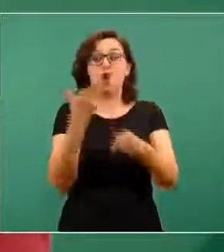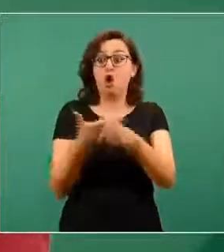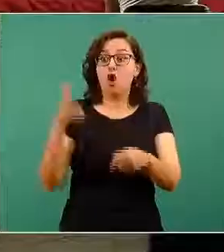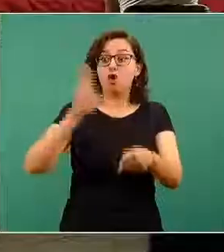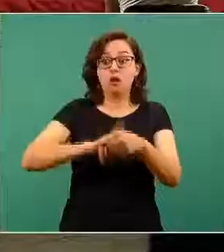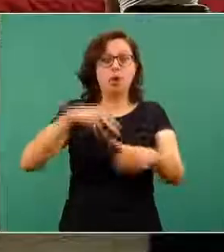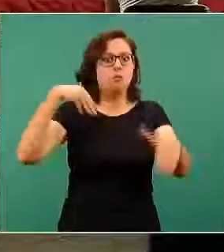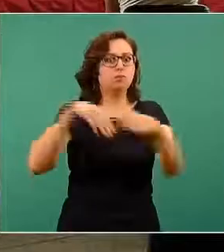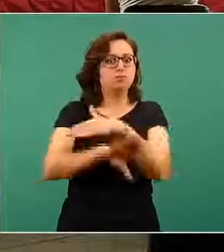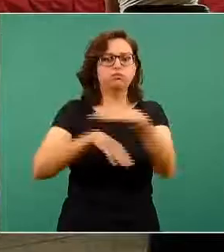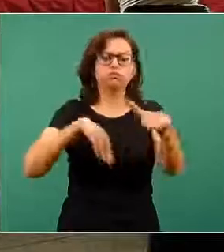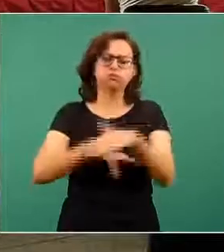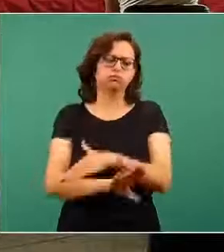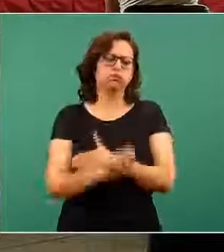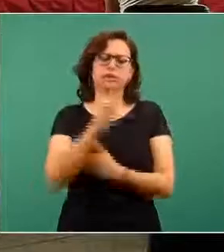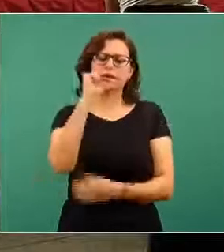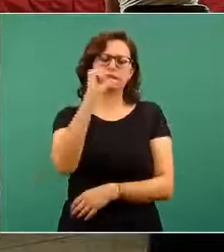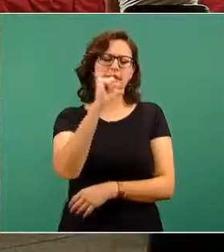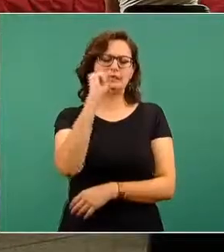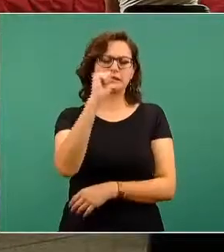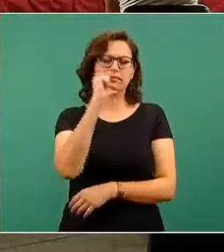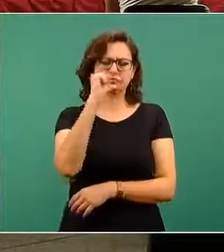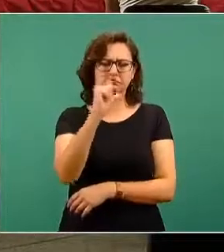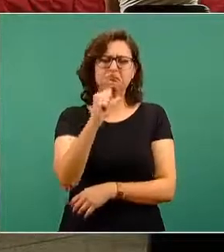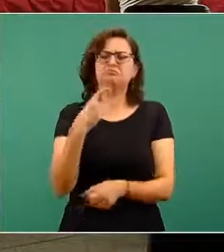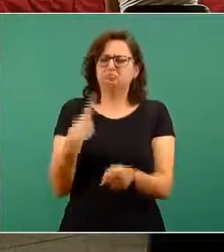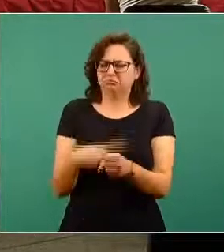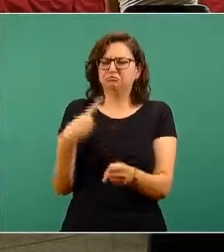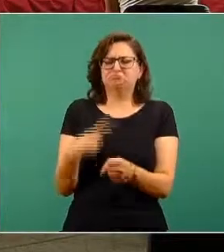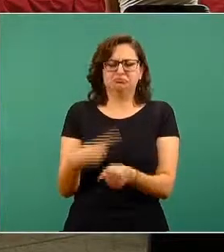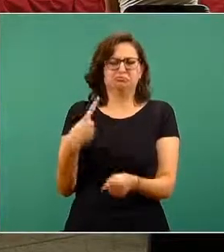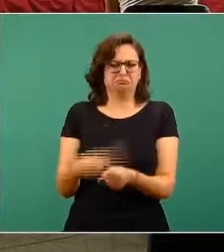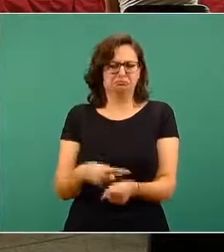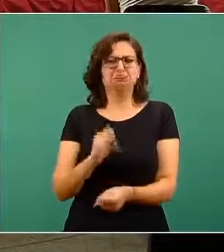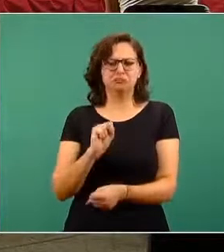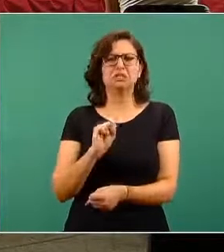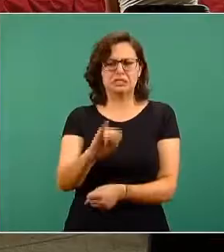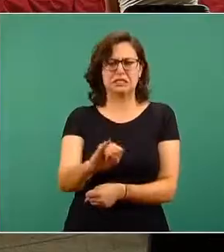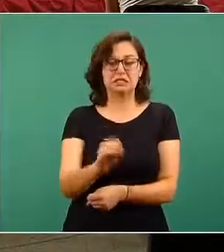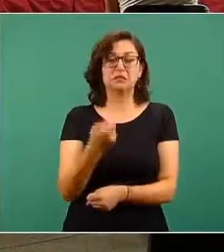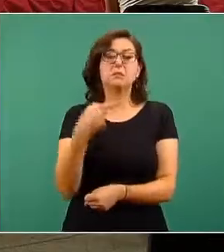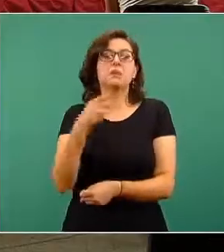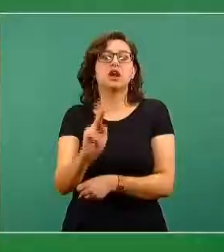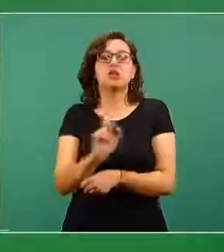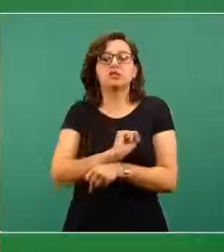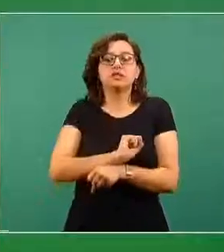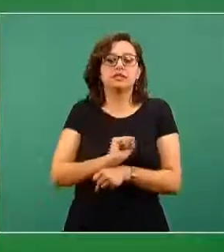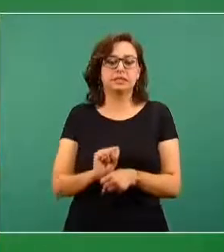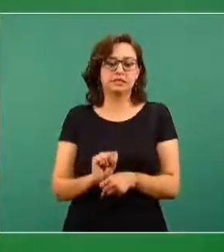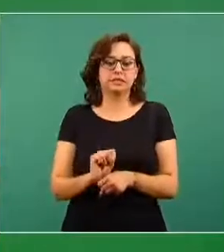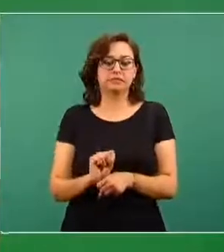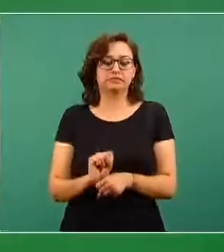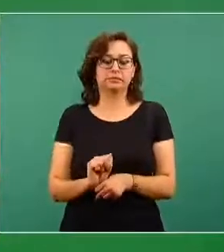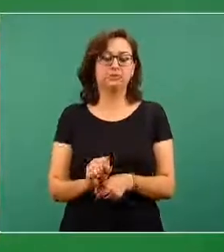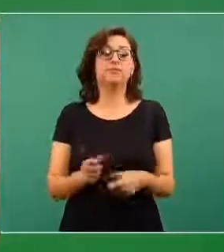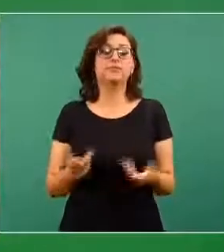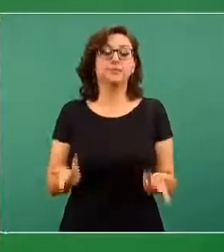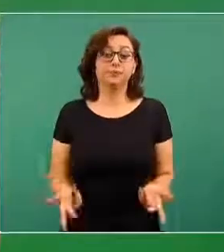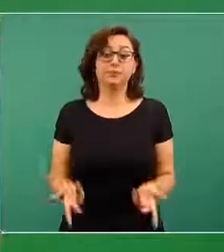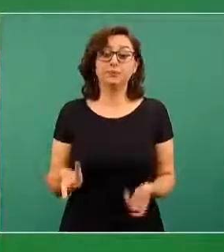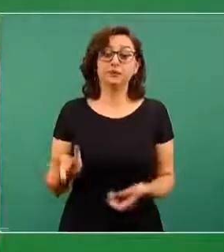necesiten hospitalizarse, porque si acaso presentarán enfermedad leve, y también en un porcentaje nada